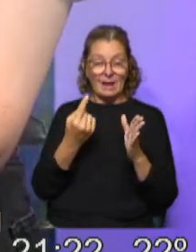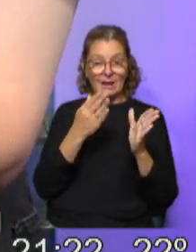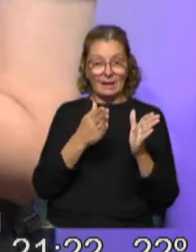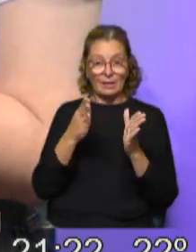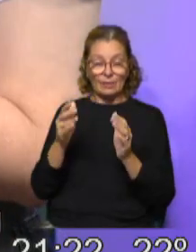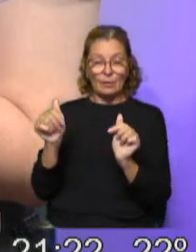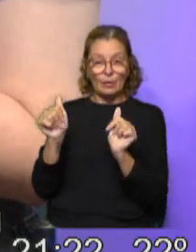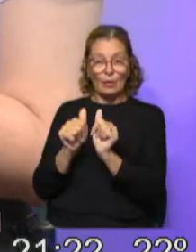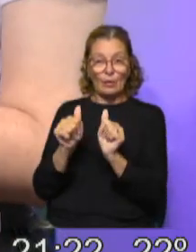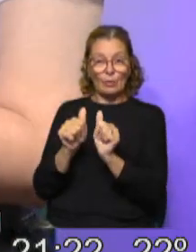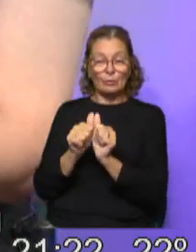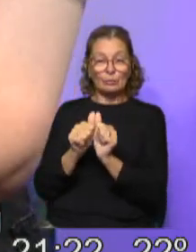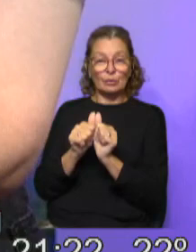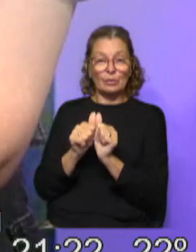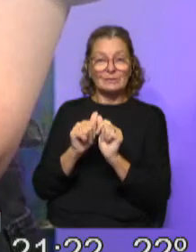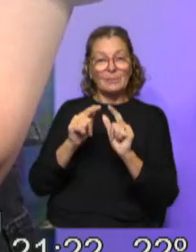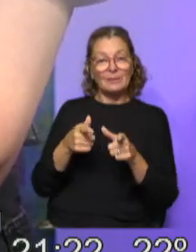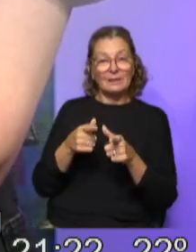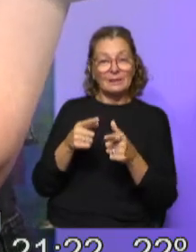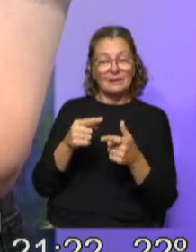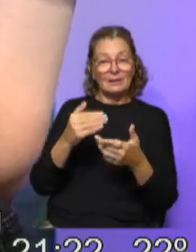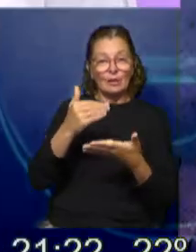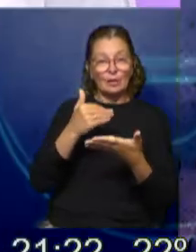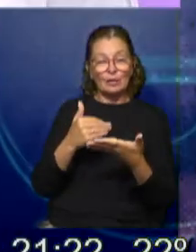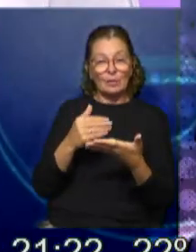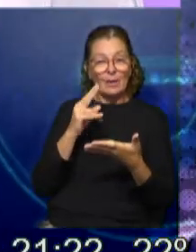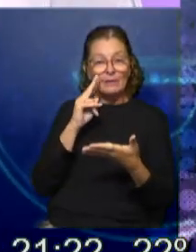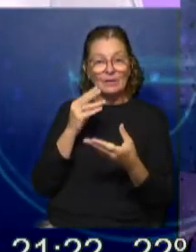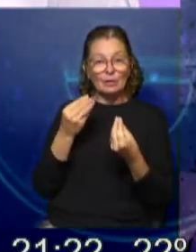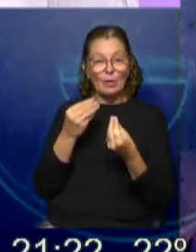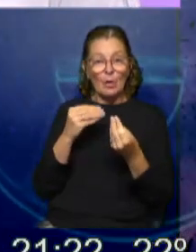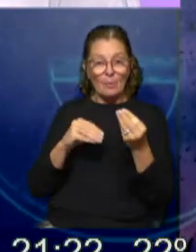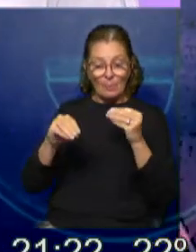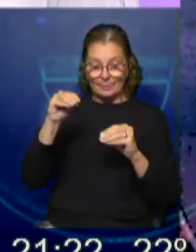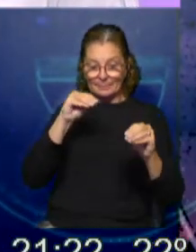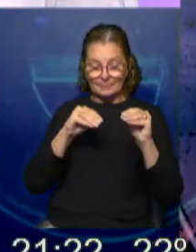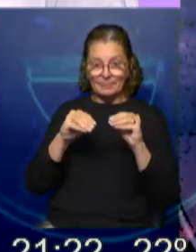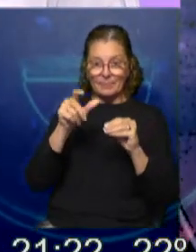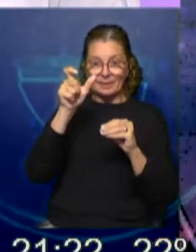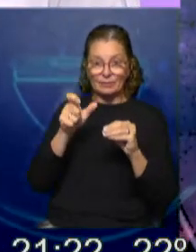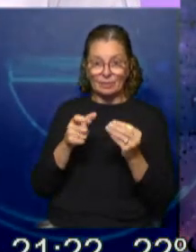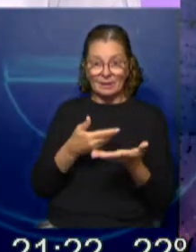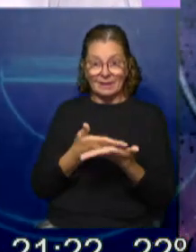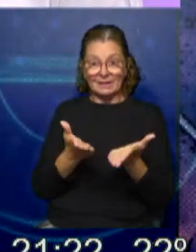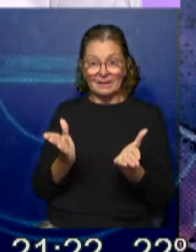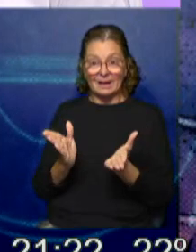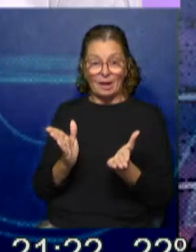con el layout de Nico y el guión de Nati, iba viendo cómo acomodar los personajes, los escenarios y